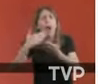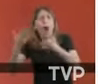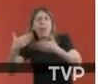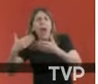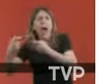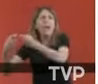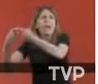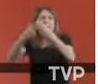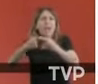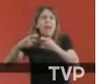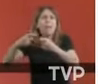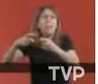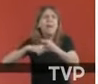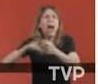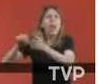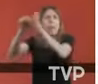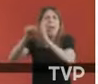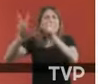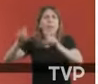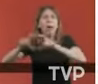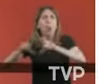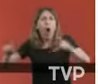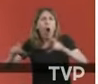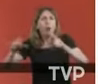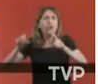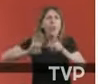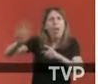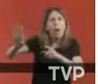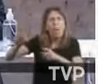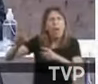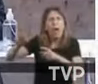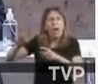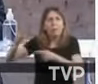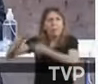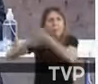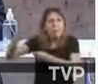o con los bonos. No estoy de acuerdo. No estoy de acuerdo en que se haya